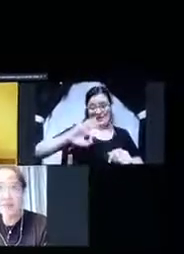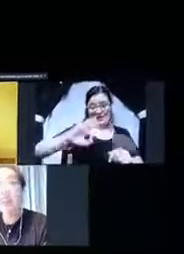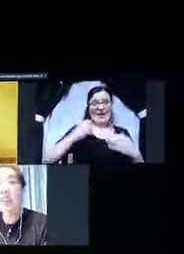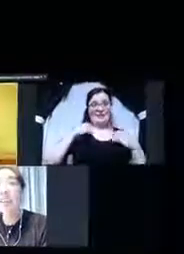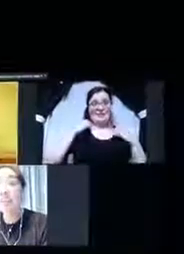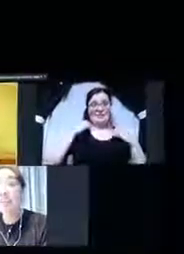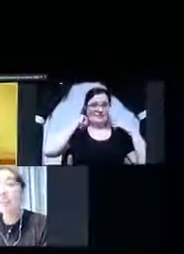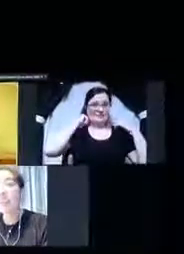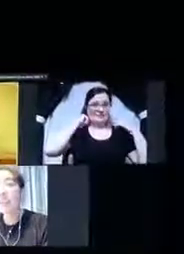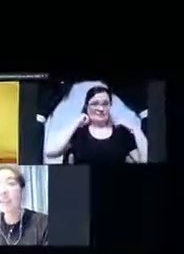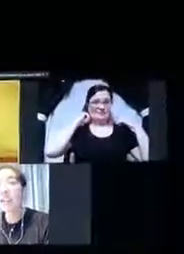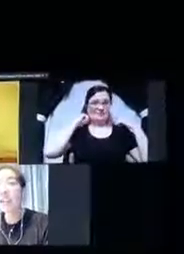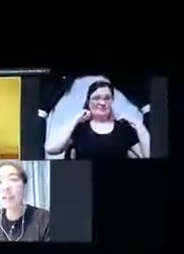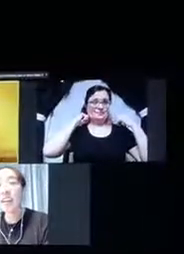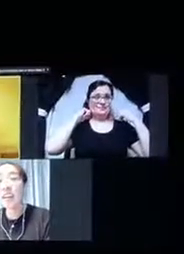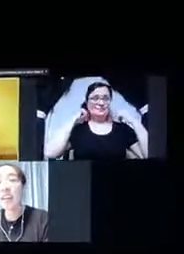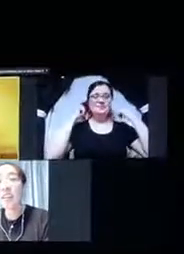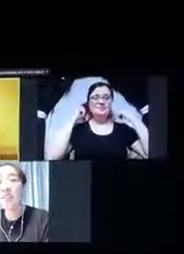logogenia este año.